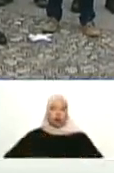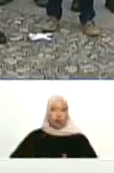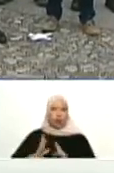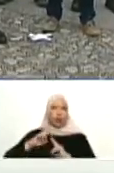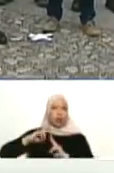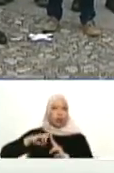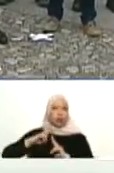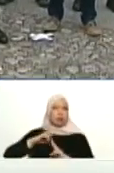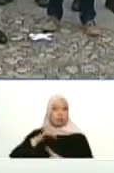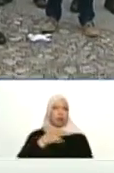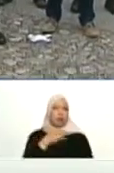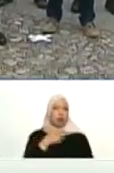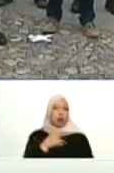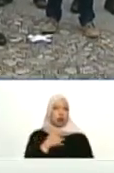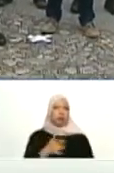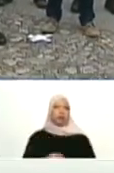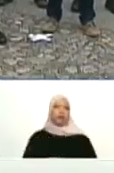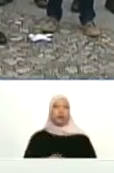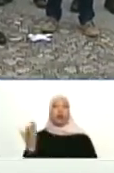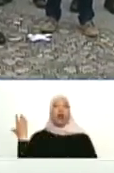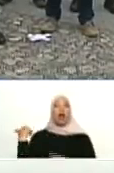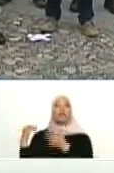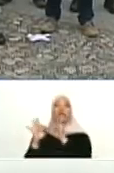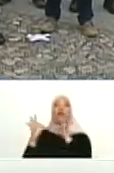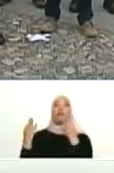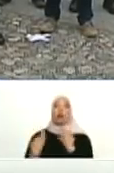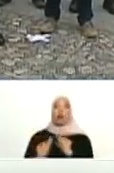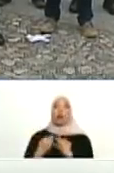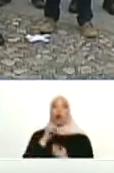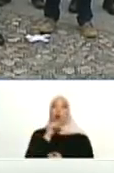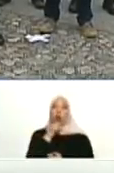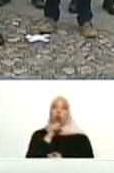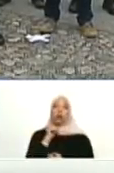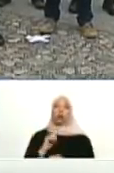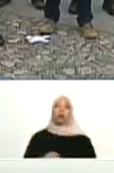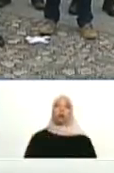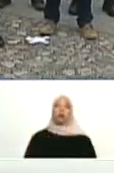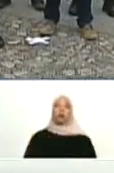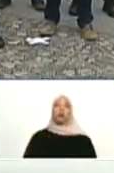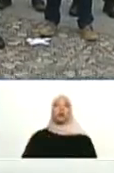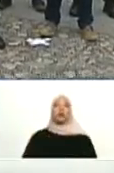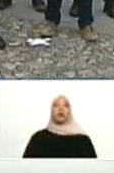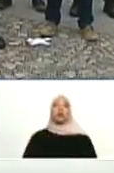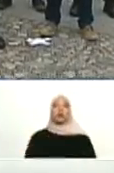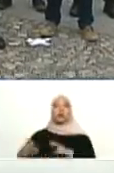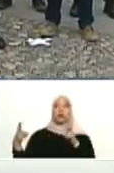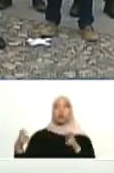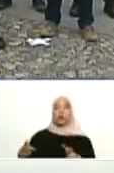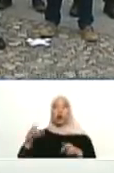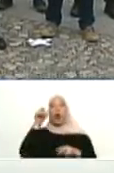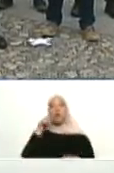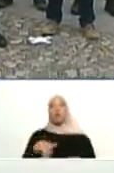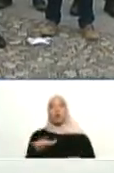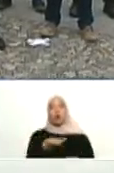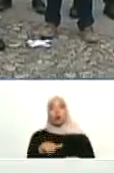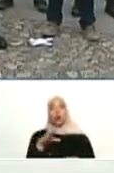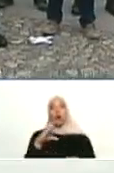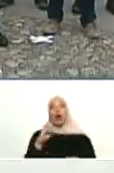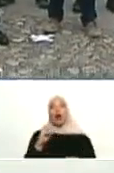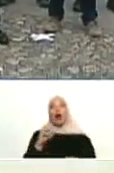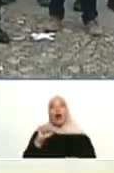¿No? Moros, los moros de por allá, de Capacho Nuevo, ¿dónde está? De